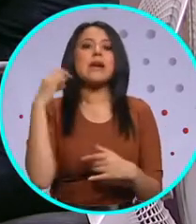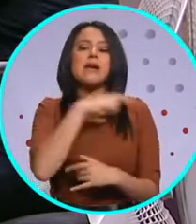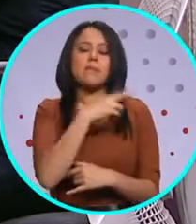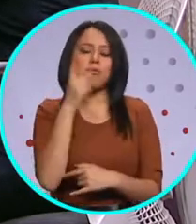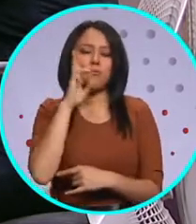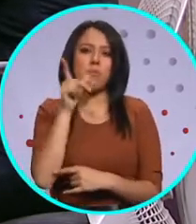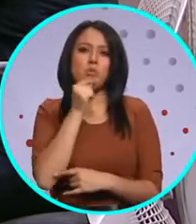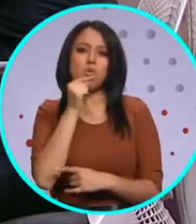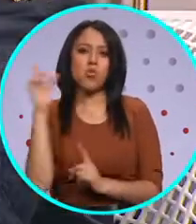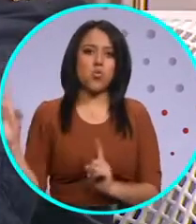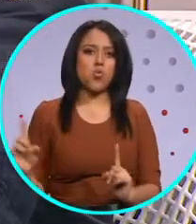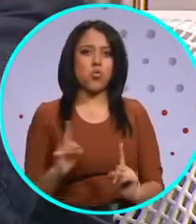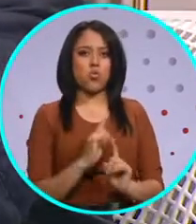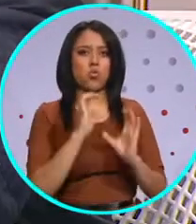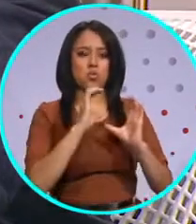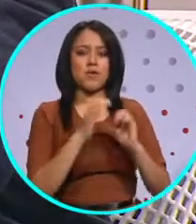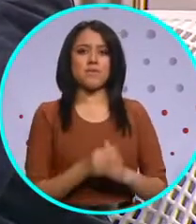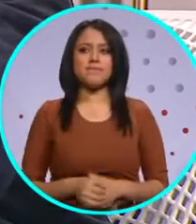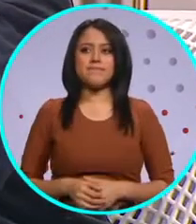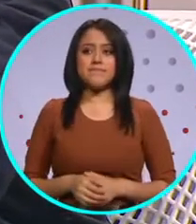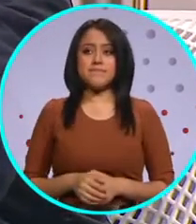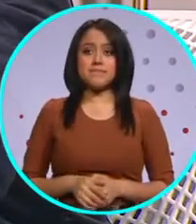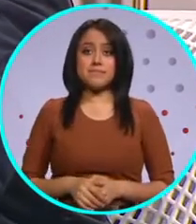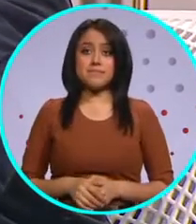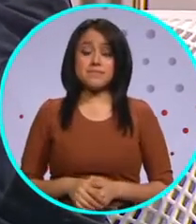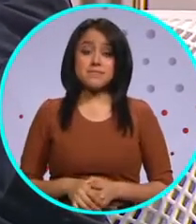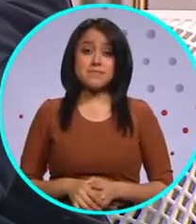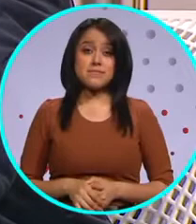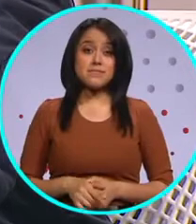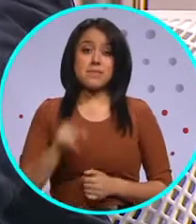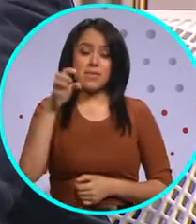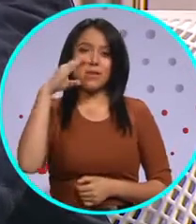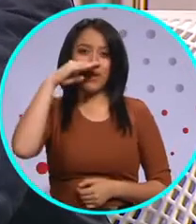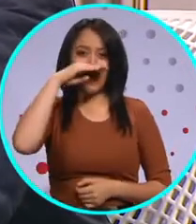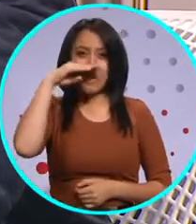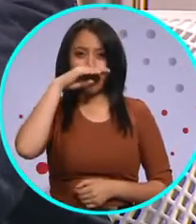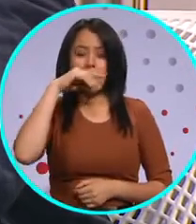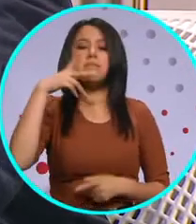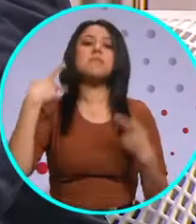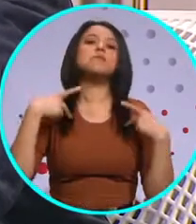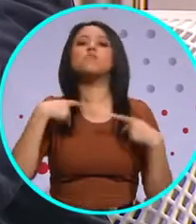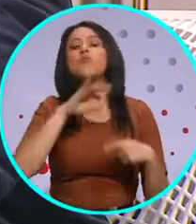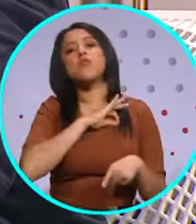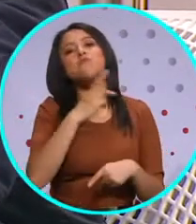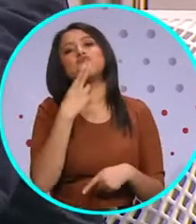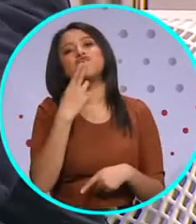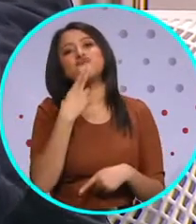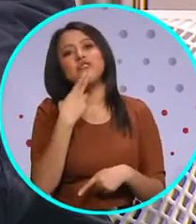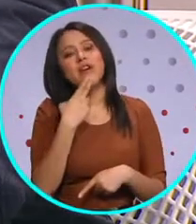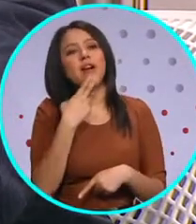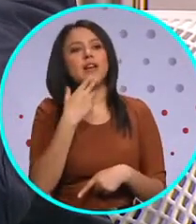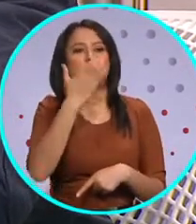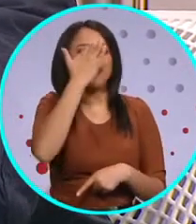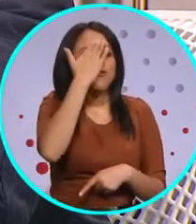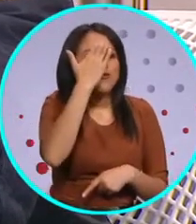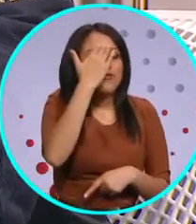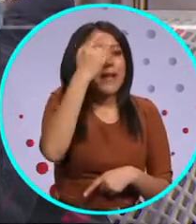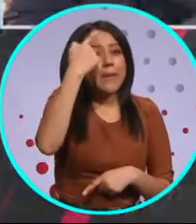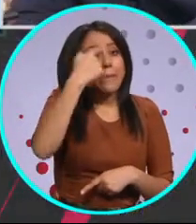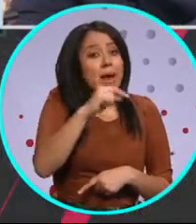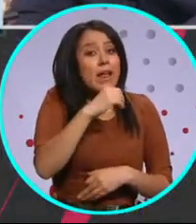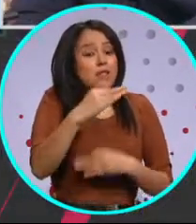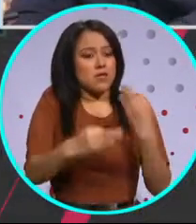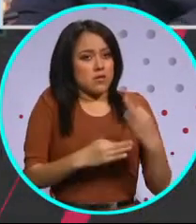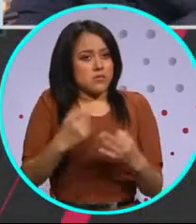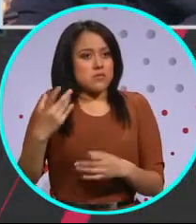y en ese momento ese es el punto jorge y esa es la plataforma gratuita que la gente puede utilizar vincularse conocer para ante cualquier